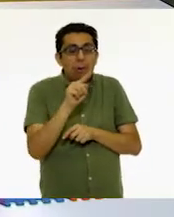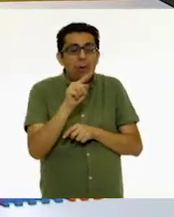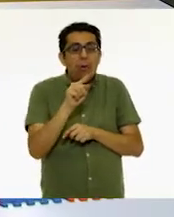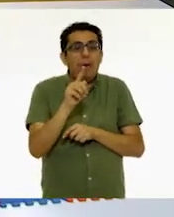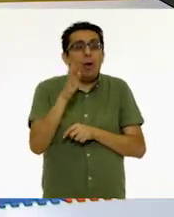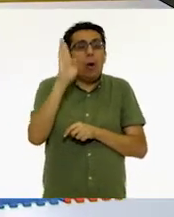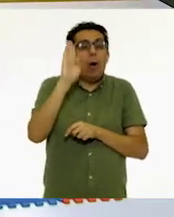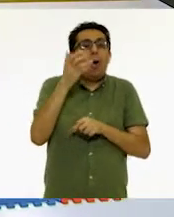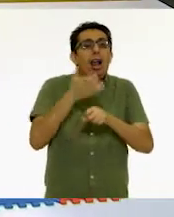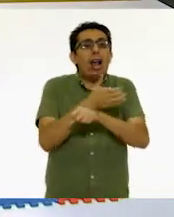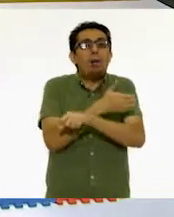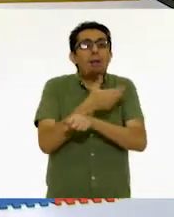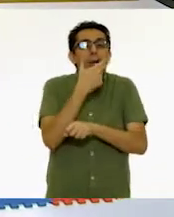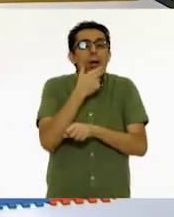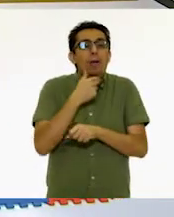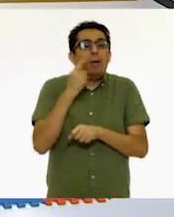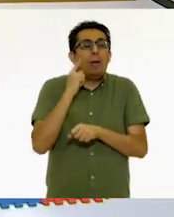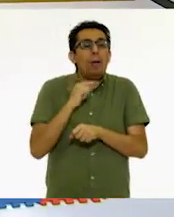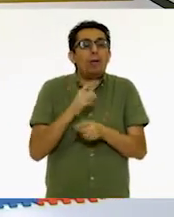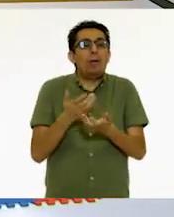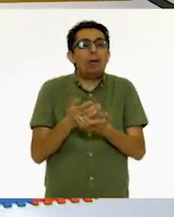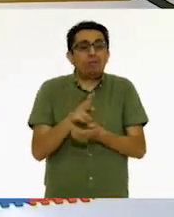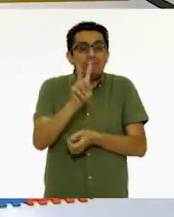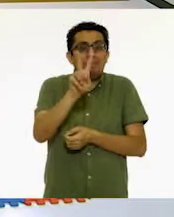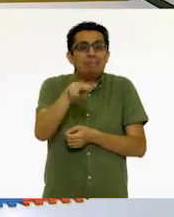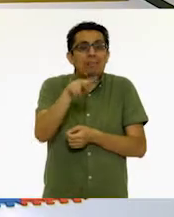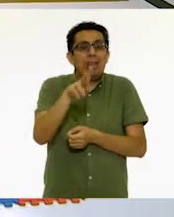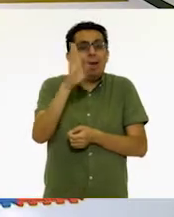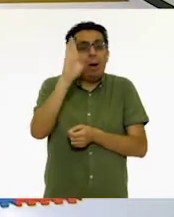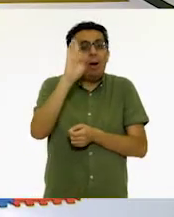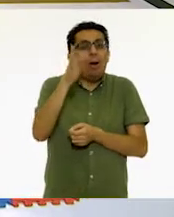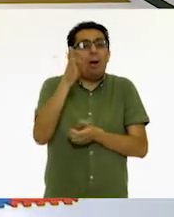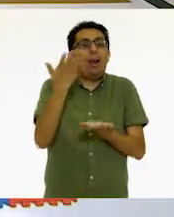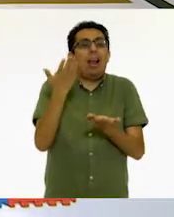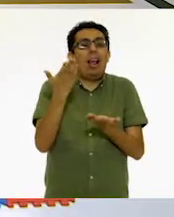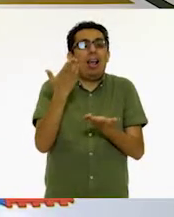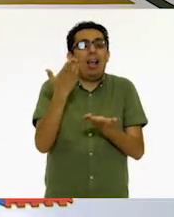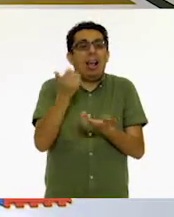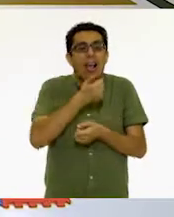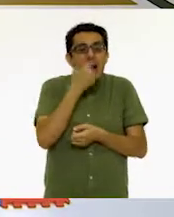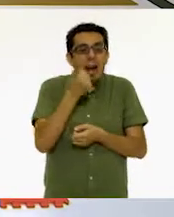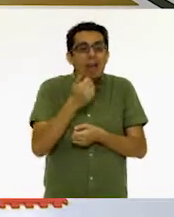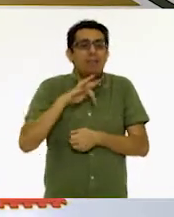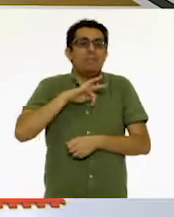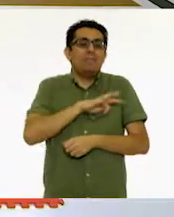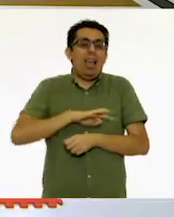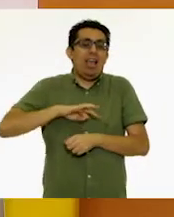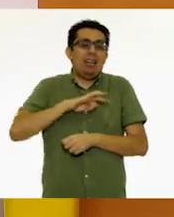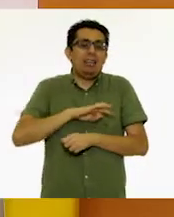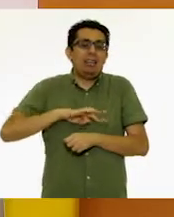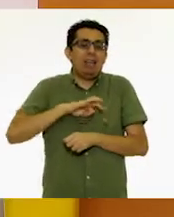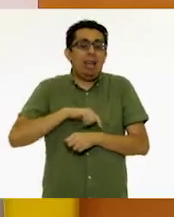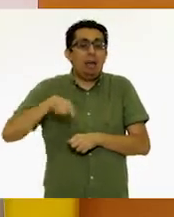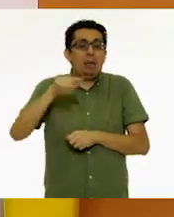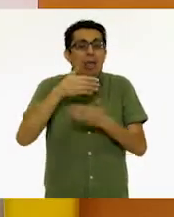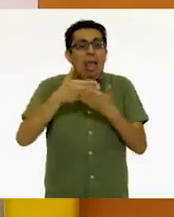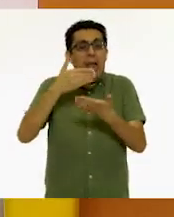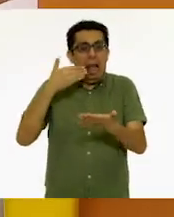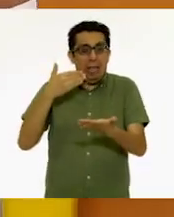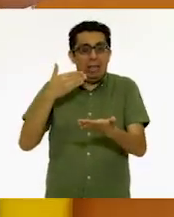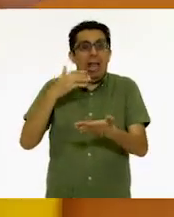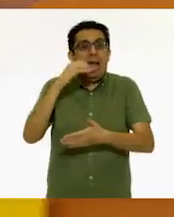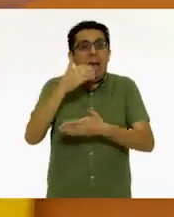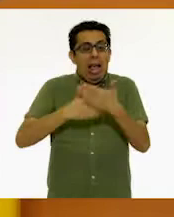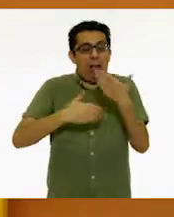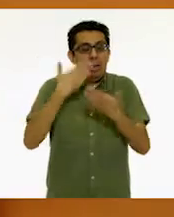¡Hola, compañeras, compañeros! Sí. Sí, sí es cierto. Hola, chicos. Muchas felicidades por haber terminado sus estudios de